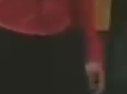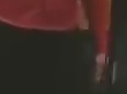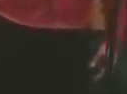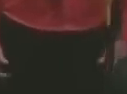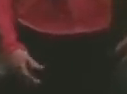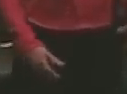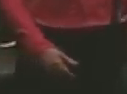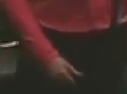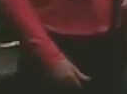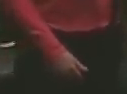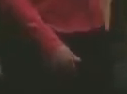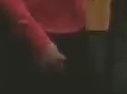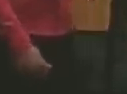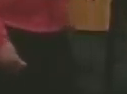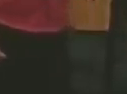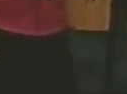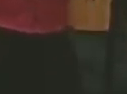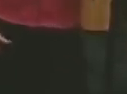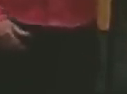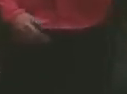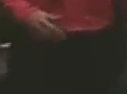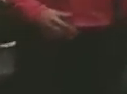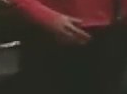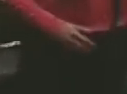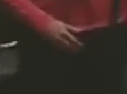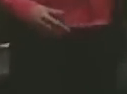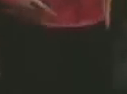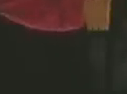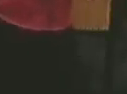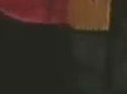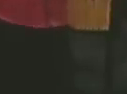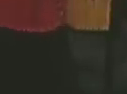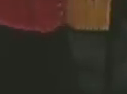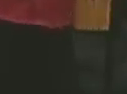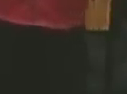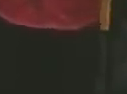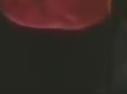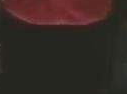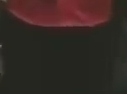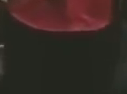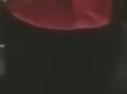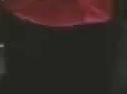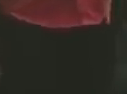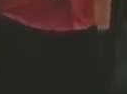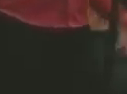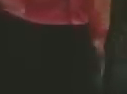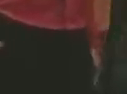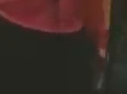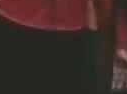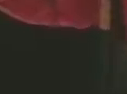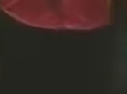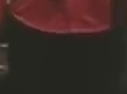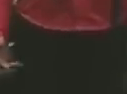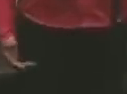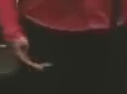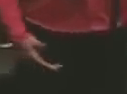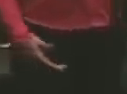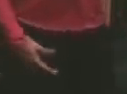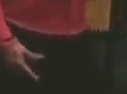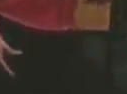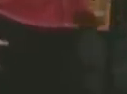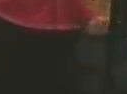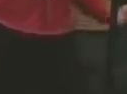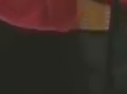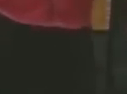Se oye un golpe de tambora, la hermana con su estribillo. Y canto miraba, brillo, brillo, brillo